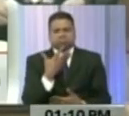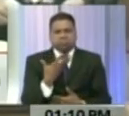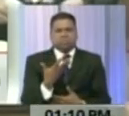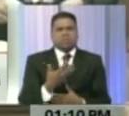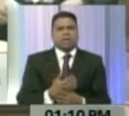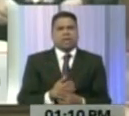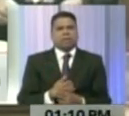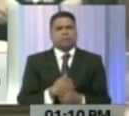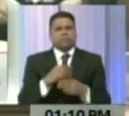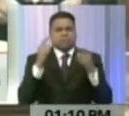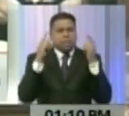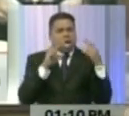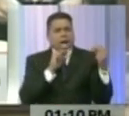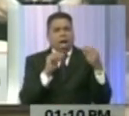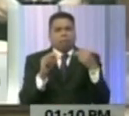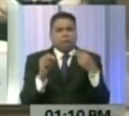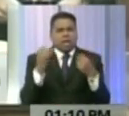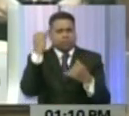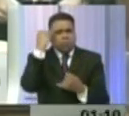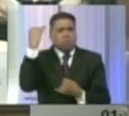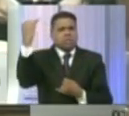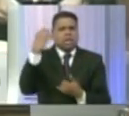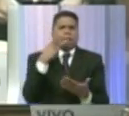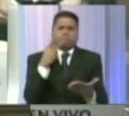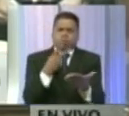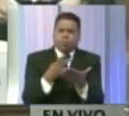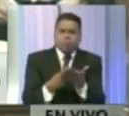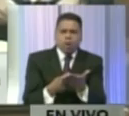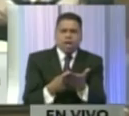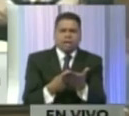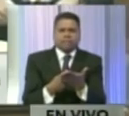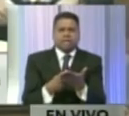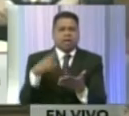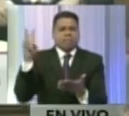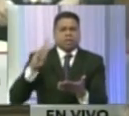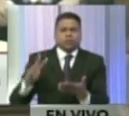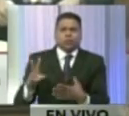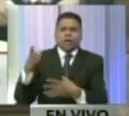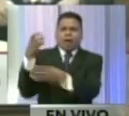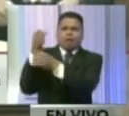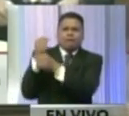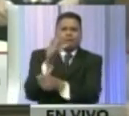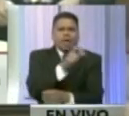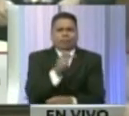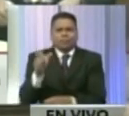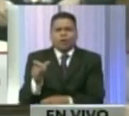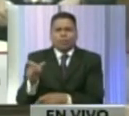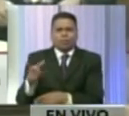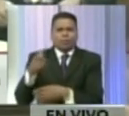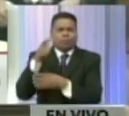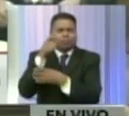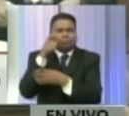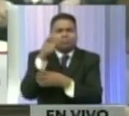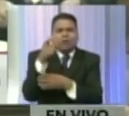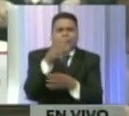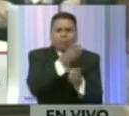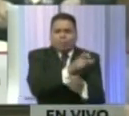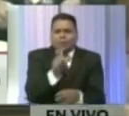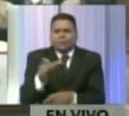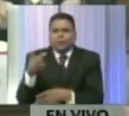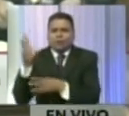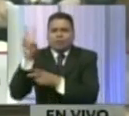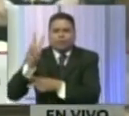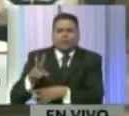ve discutir ideas, no ve discutir propuestas. El país toma la confianza. Y esto en economía se necesita una cosa